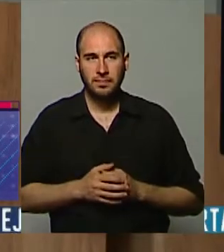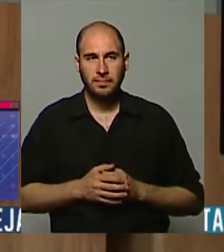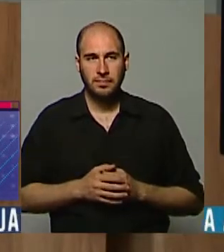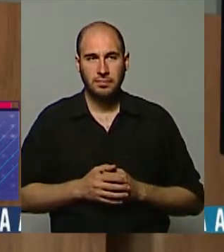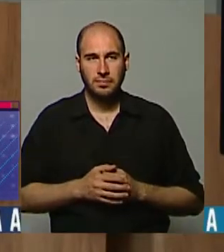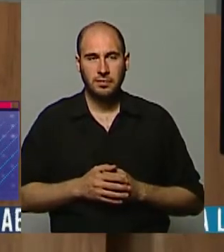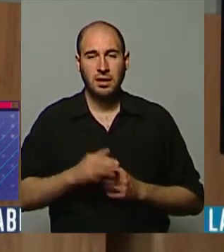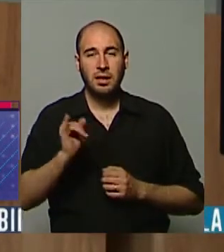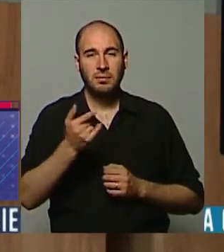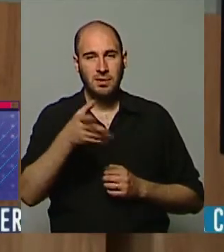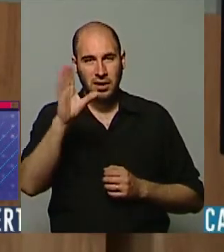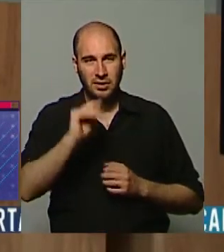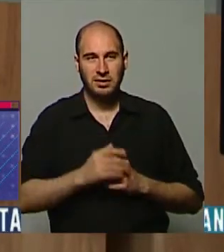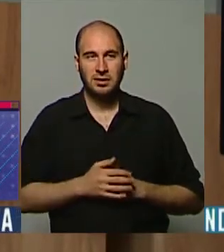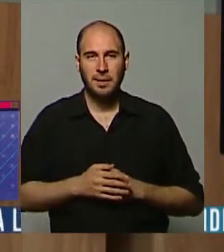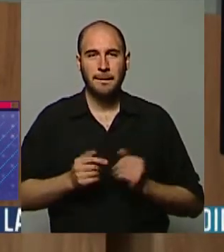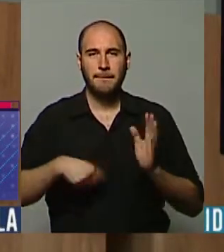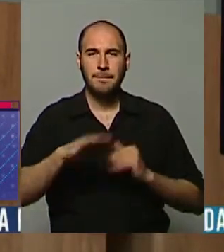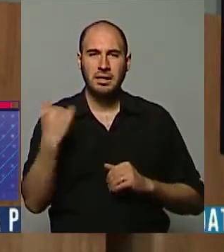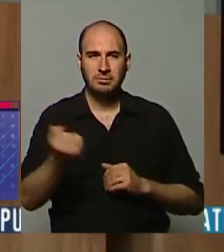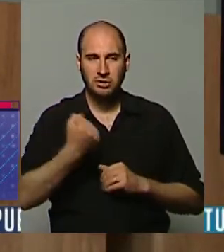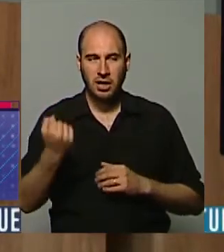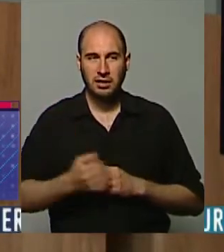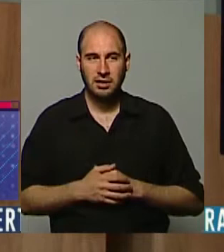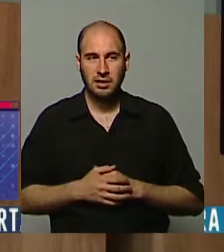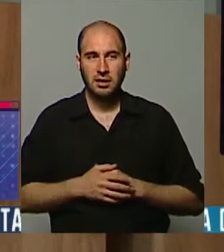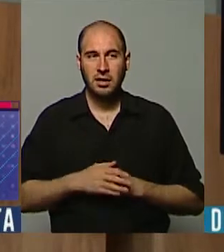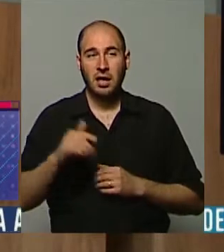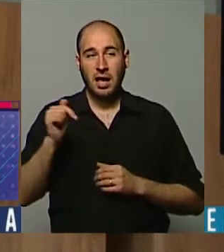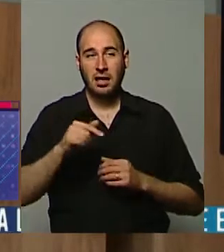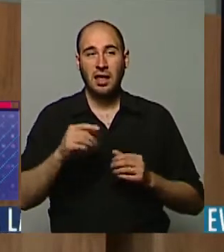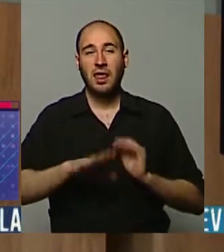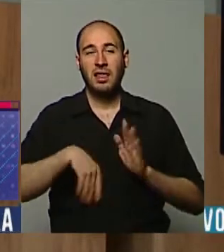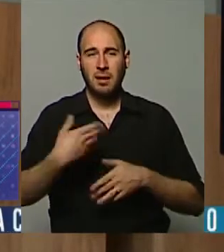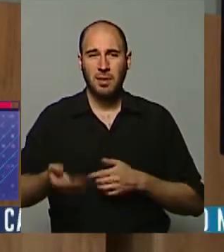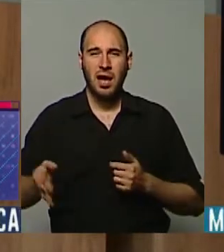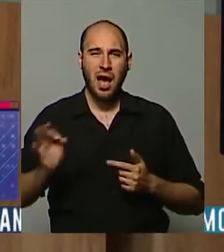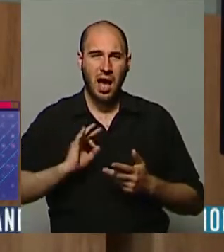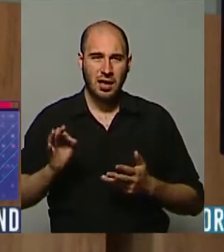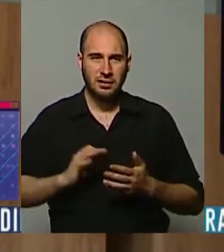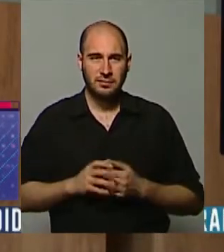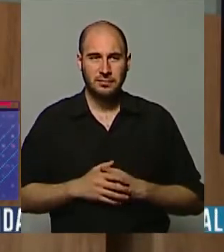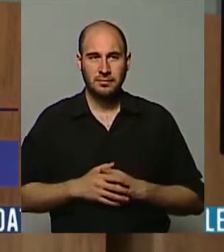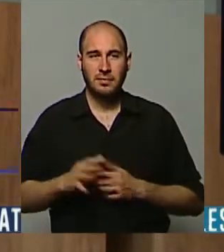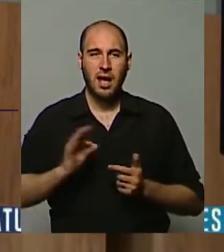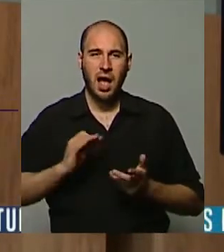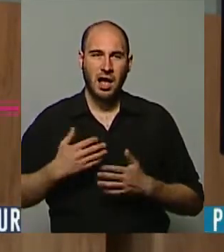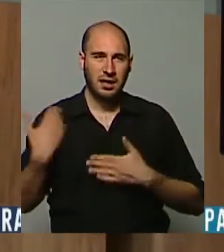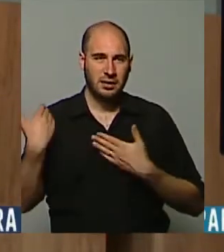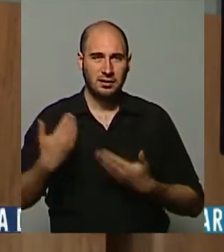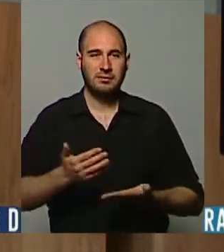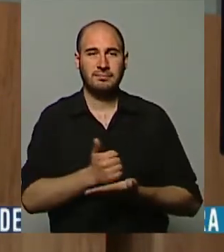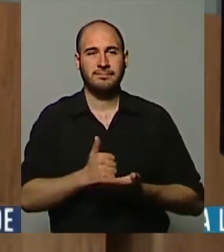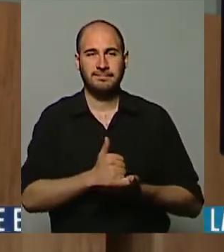es, Claudia, buenas noches. Lo importante es que Mötley Crüe, después de muchísimos años de